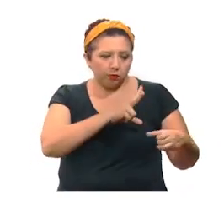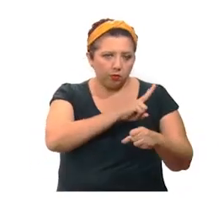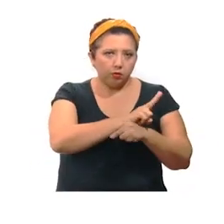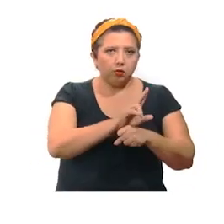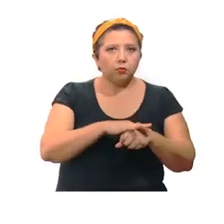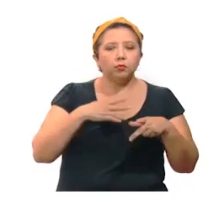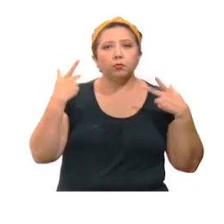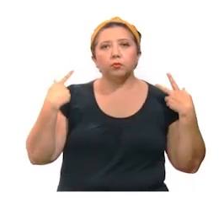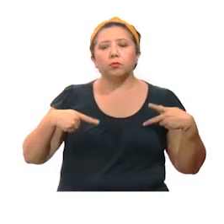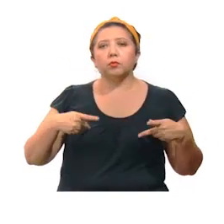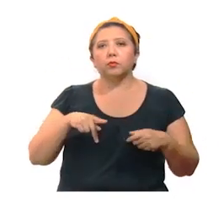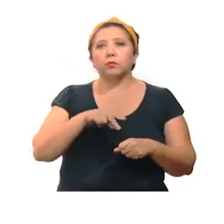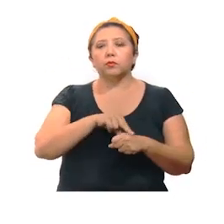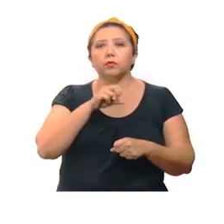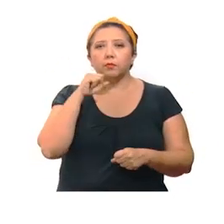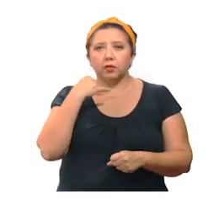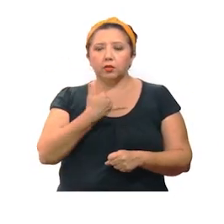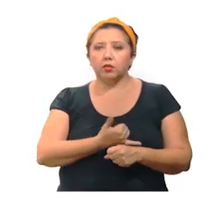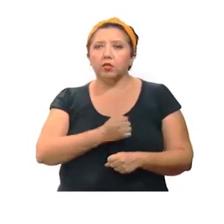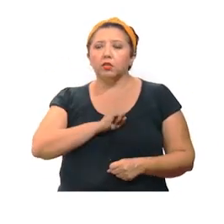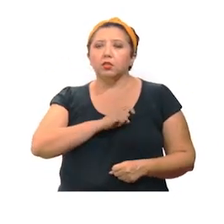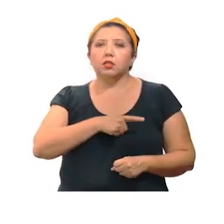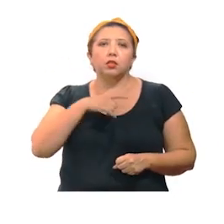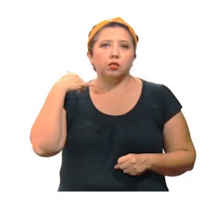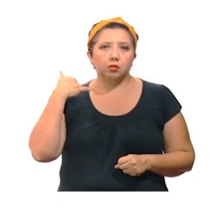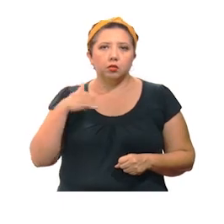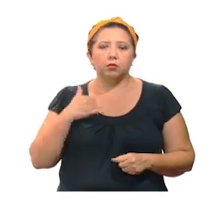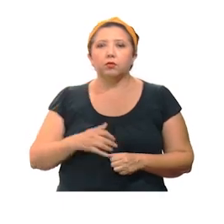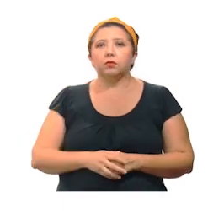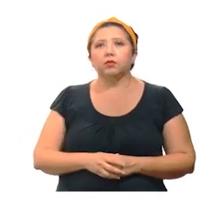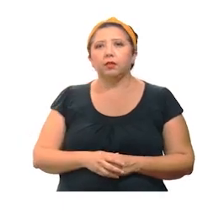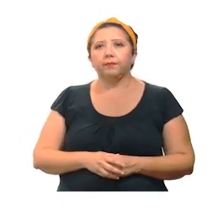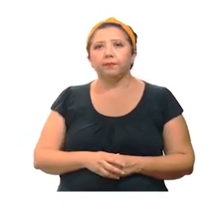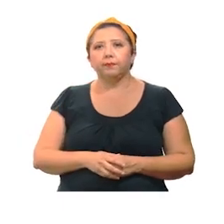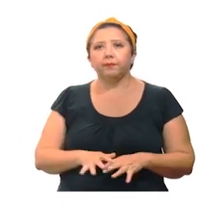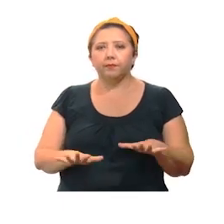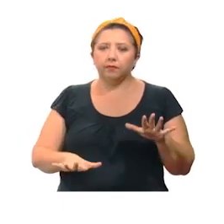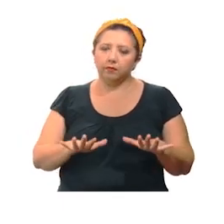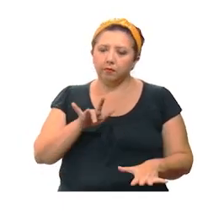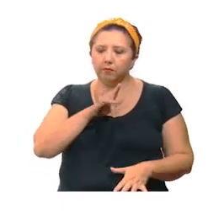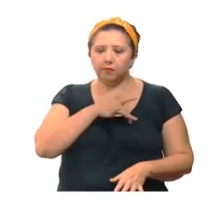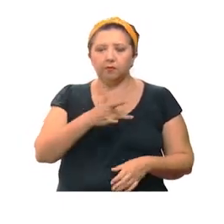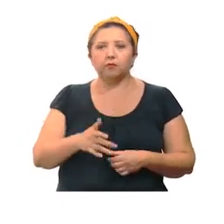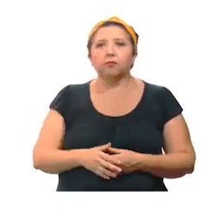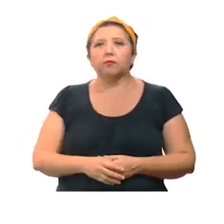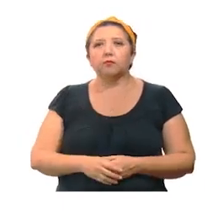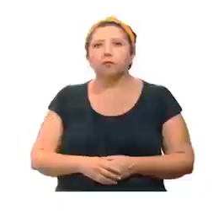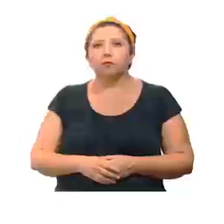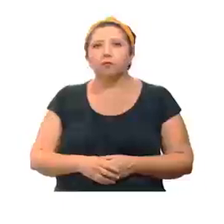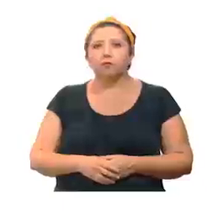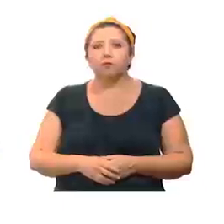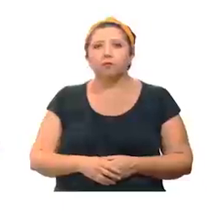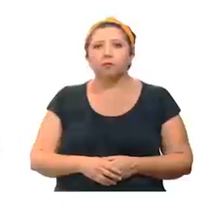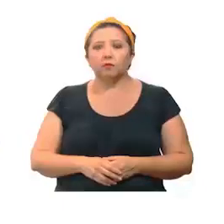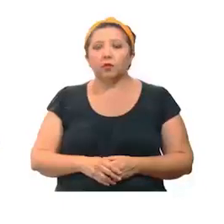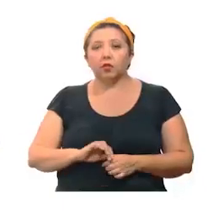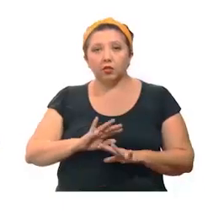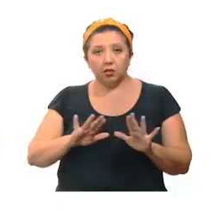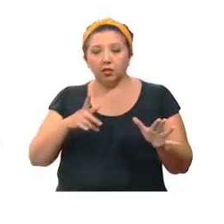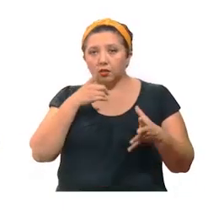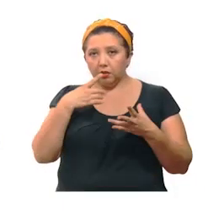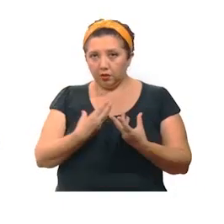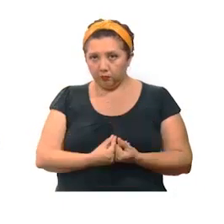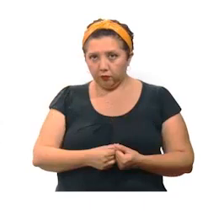aislados y monitoreados constantemente por personal médico de la Secretaría de Salud de Yucatán. Presentan síntomas leves. Como